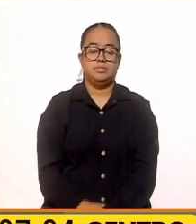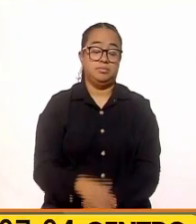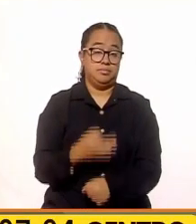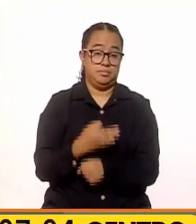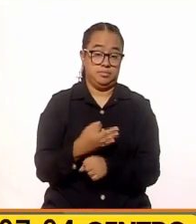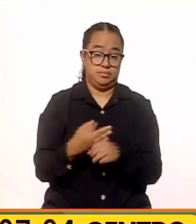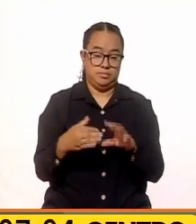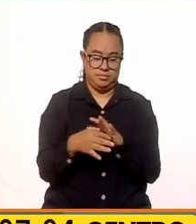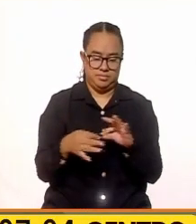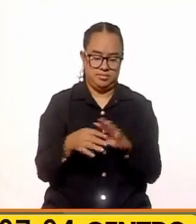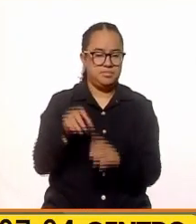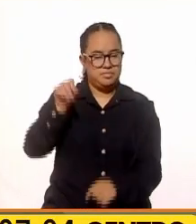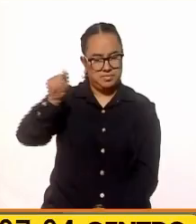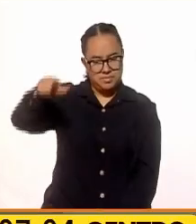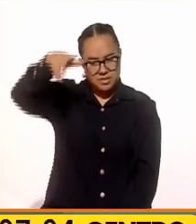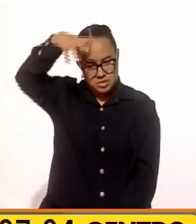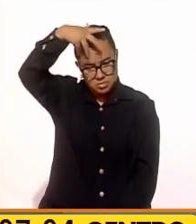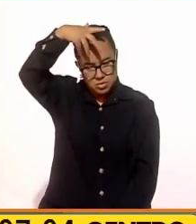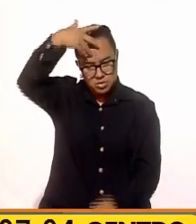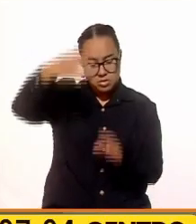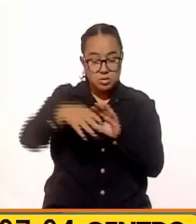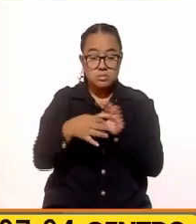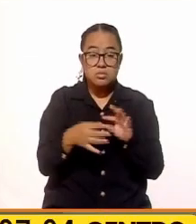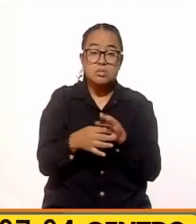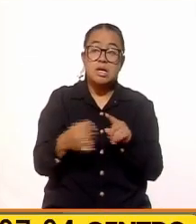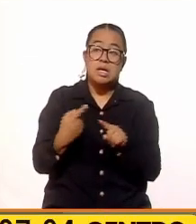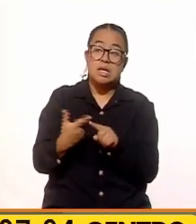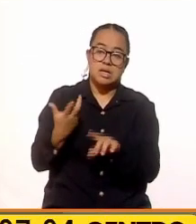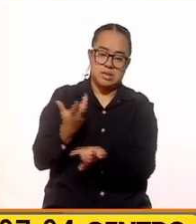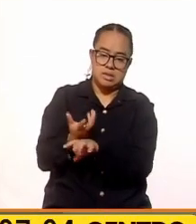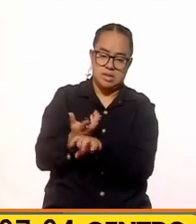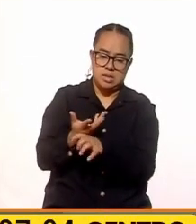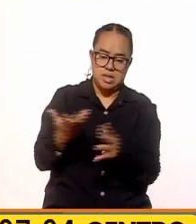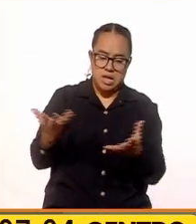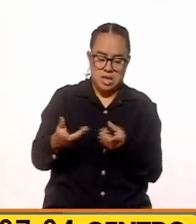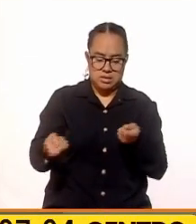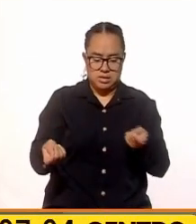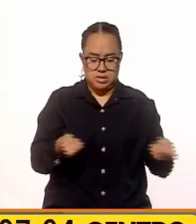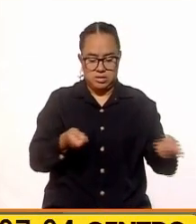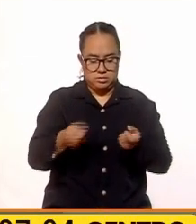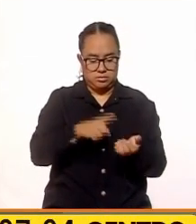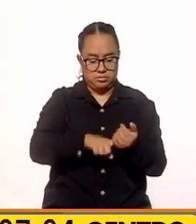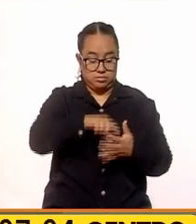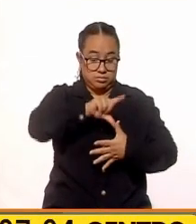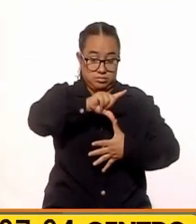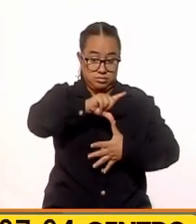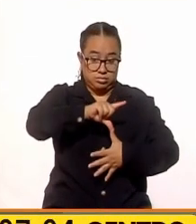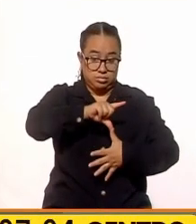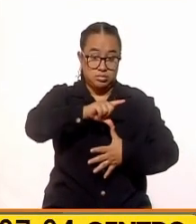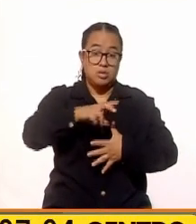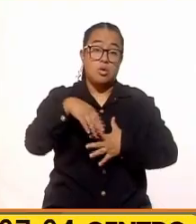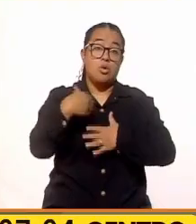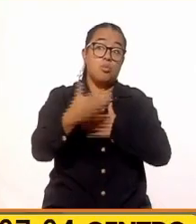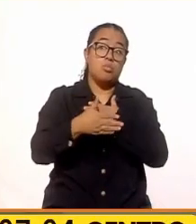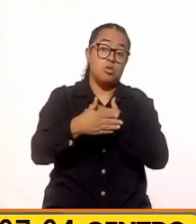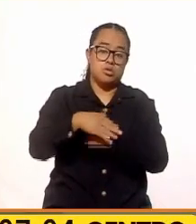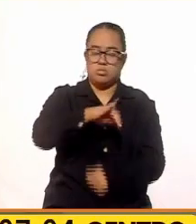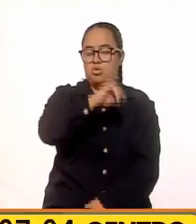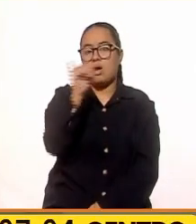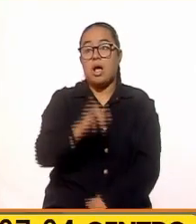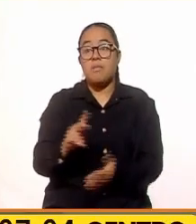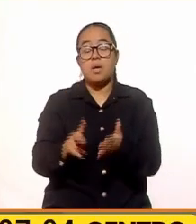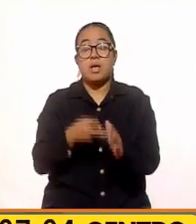dado por el propio Trump, donde dice que el dominio de Estados Unidos en América Latina no será cuestionado nunca más, es además